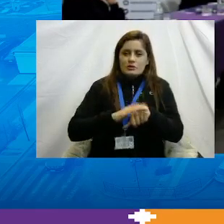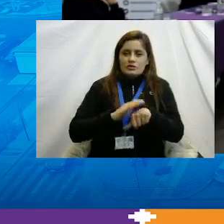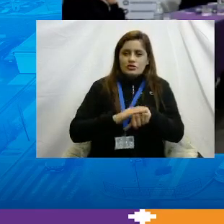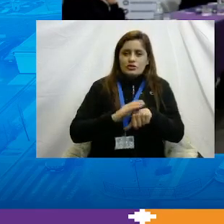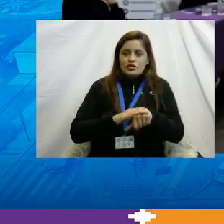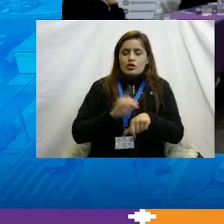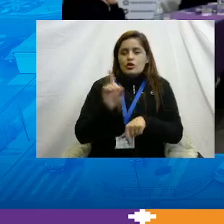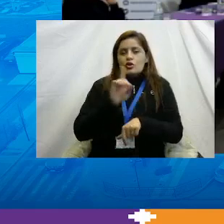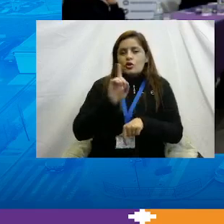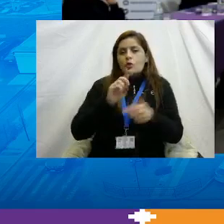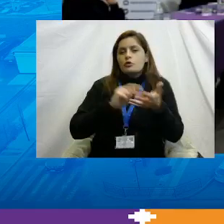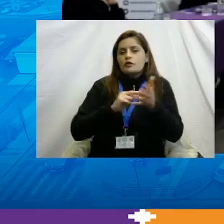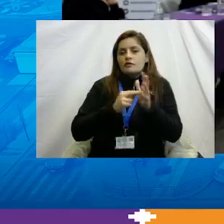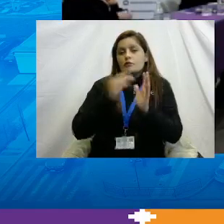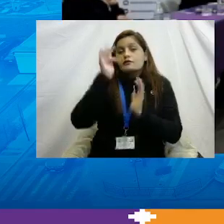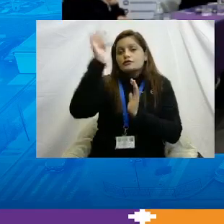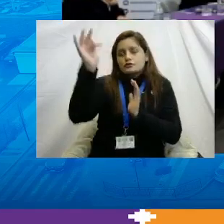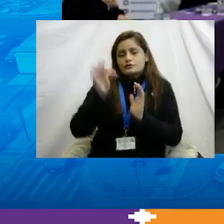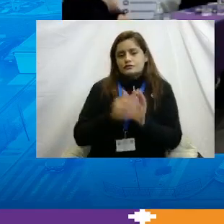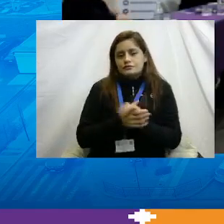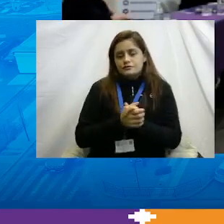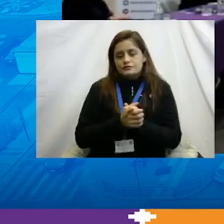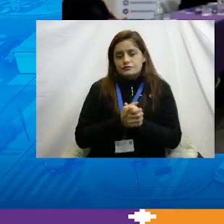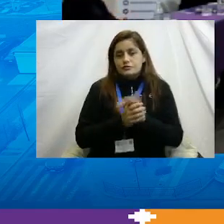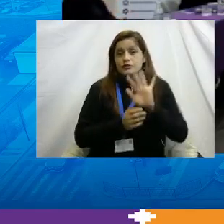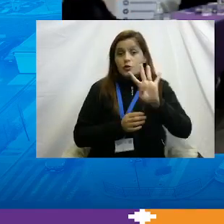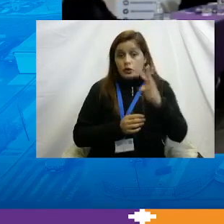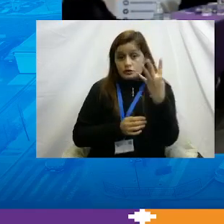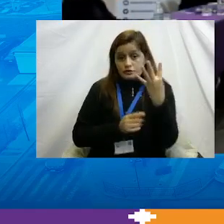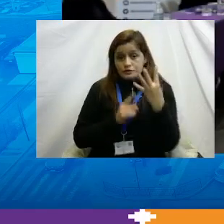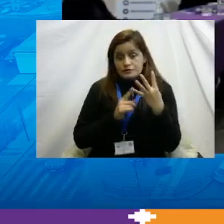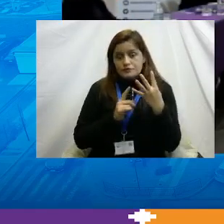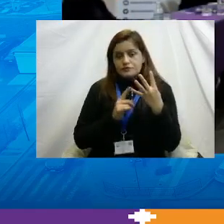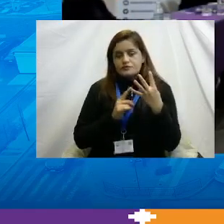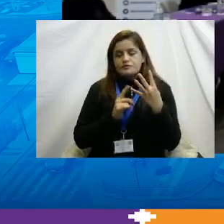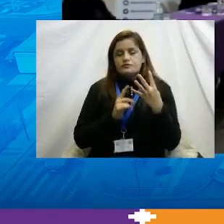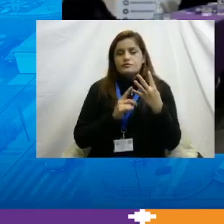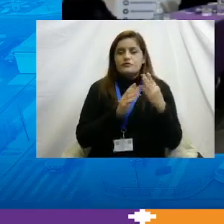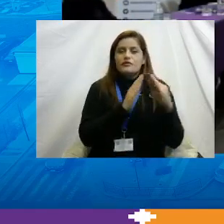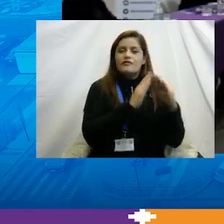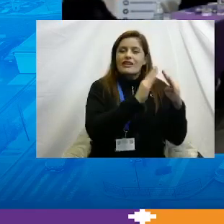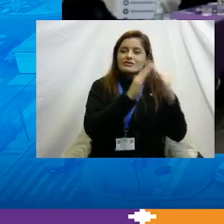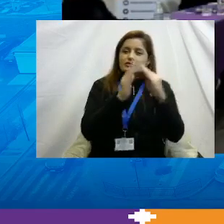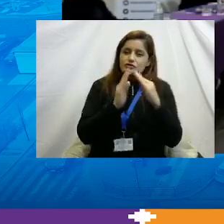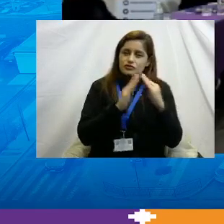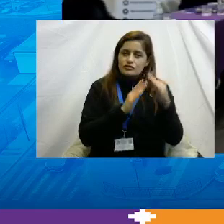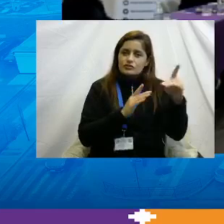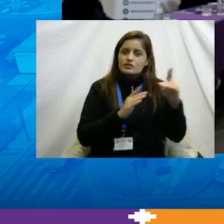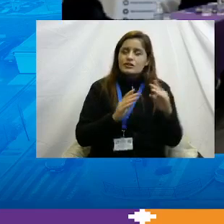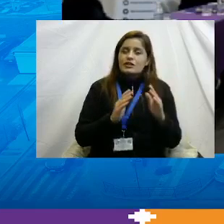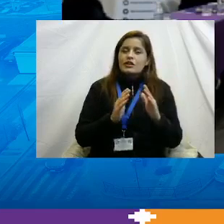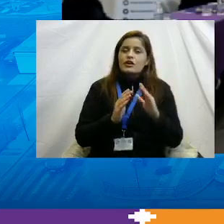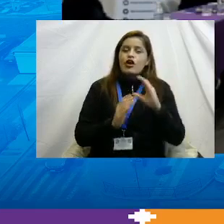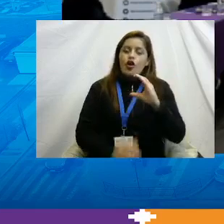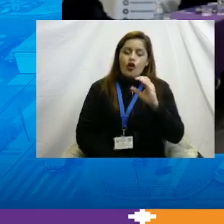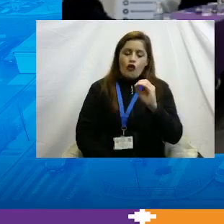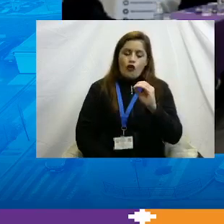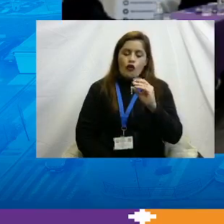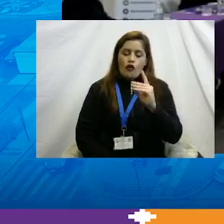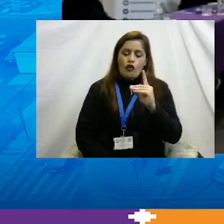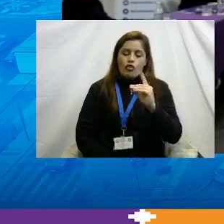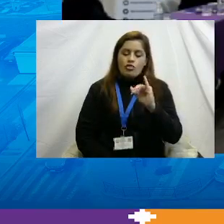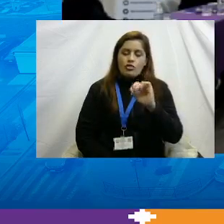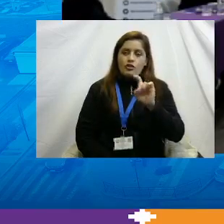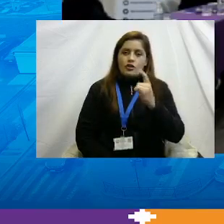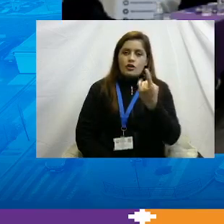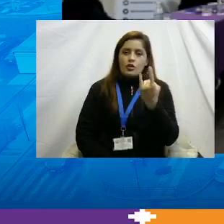más partes en el futuro. Y como cuarto punto, los vecinos de la localidad de San Rafael de Codigua tienen